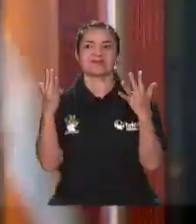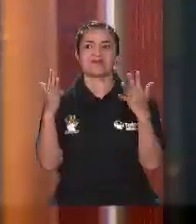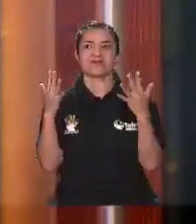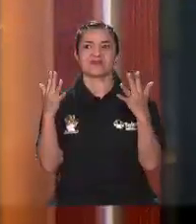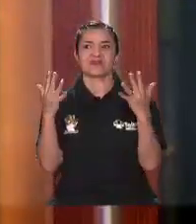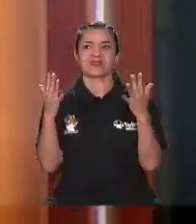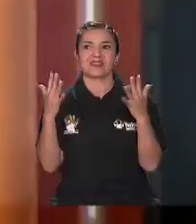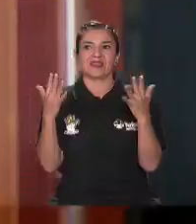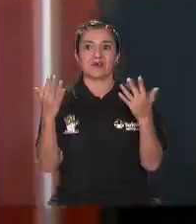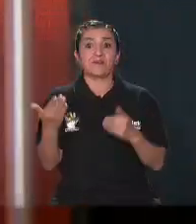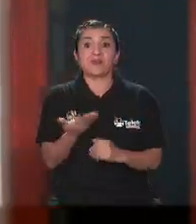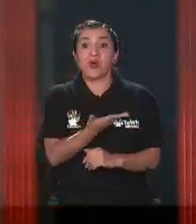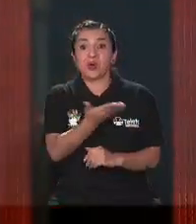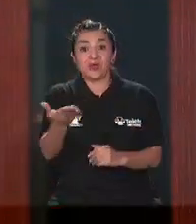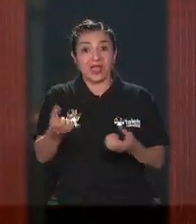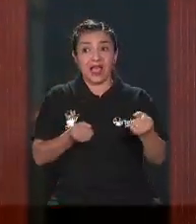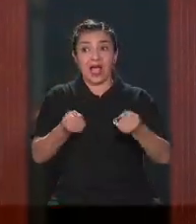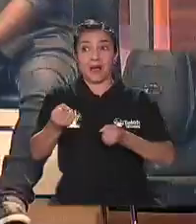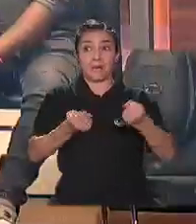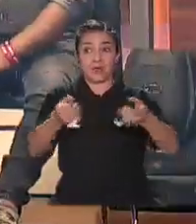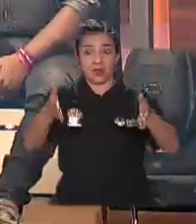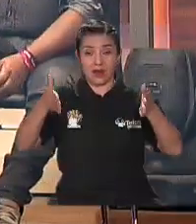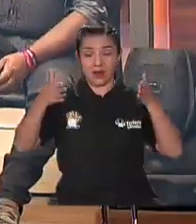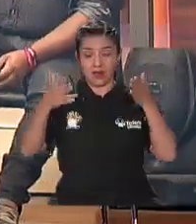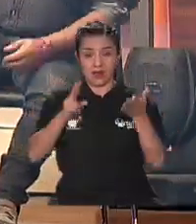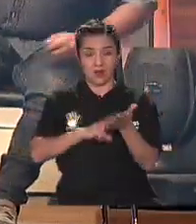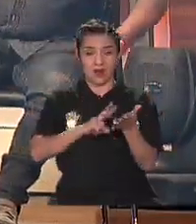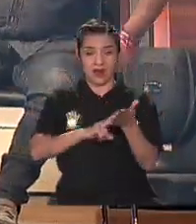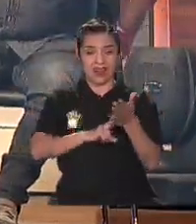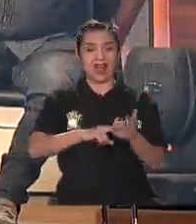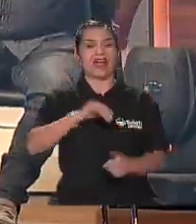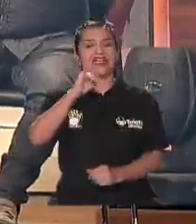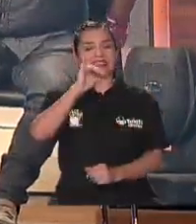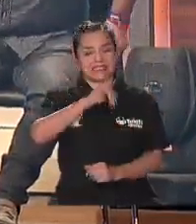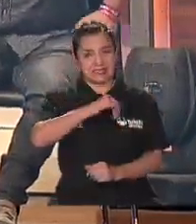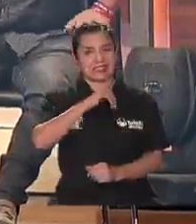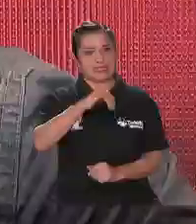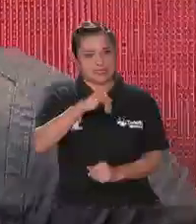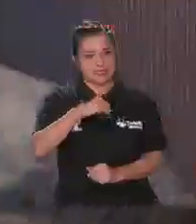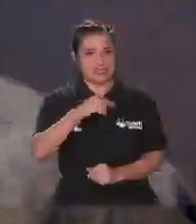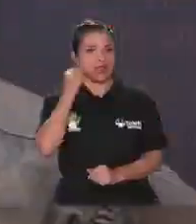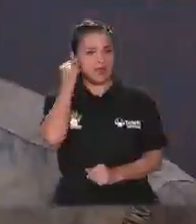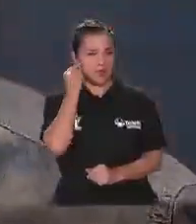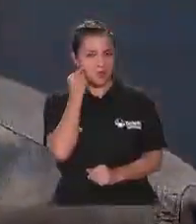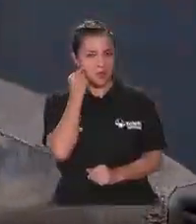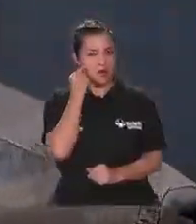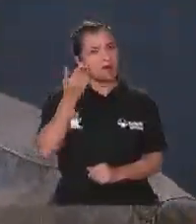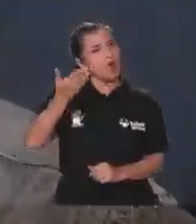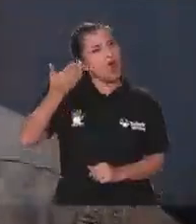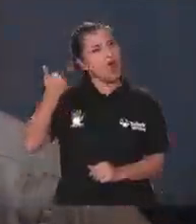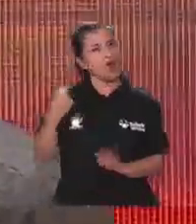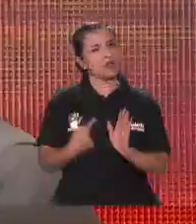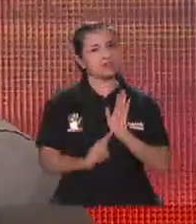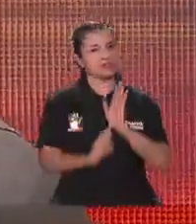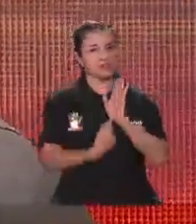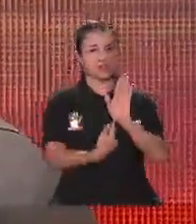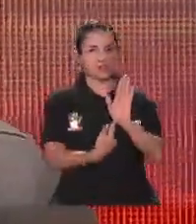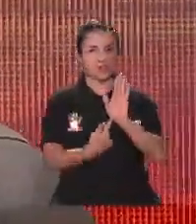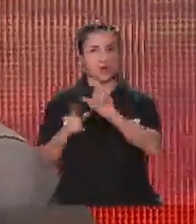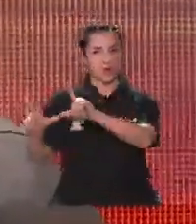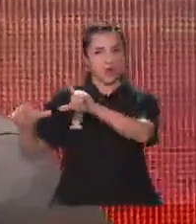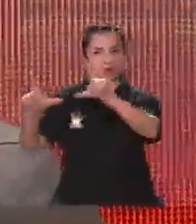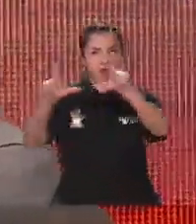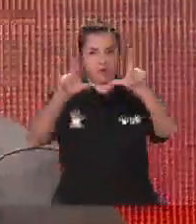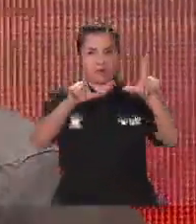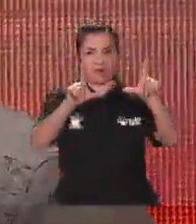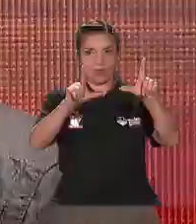Como usted es camionero, ¿no? Así es, don Mario. Delante se mostró unas imágenes de... Sí, claro.